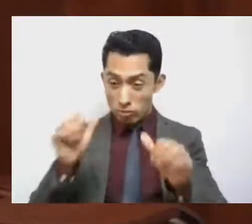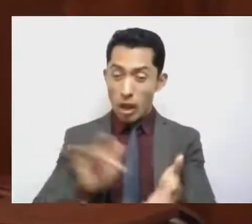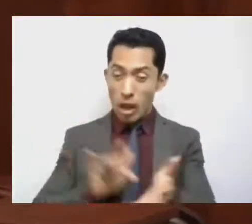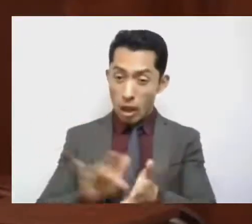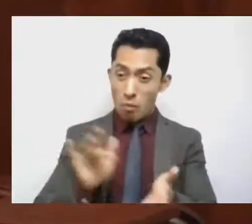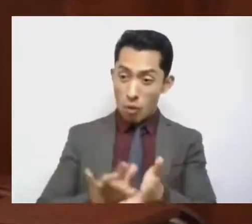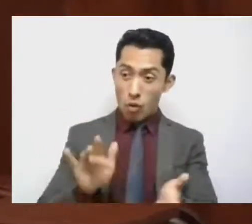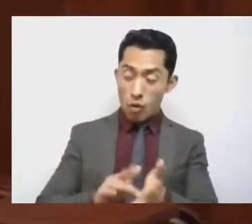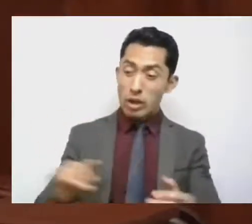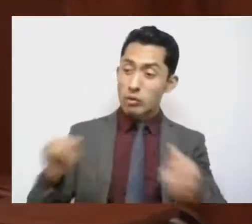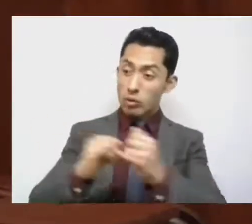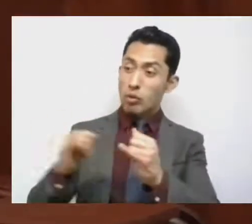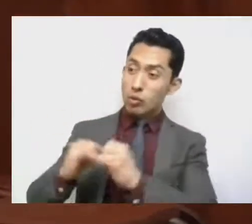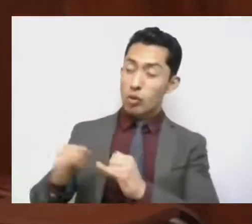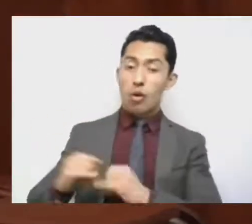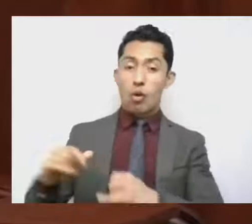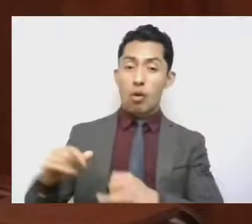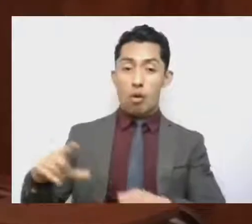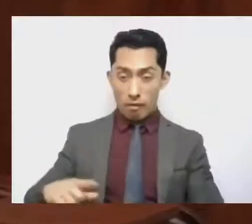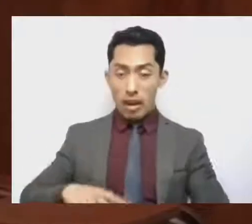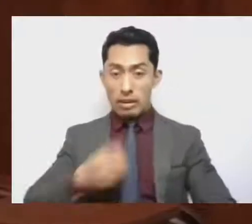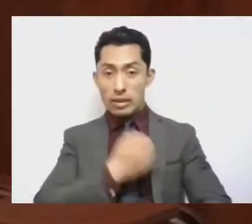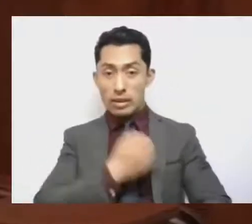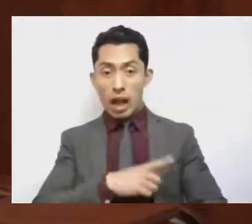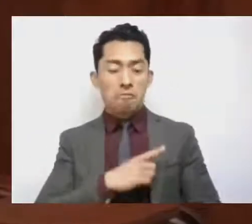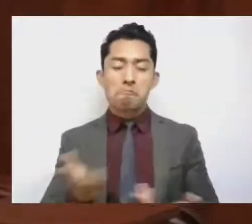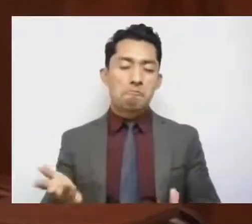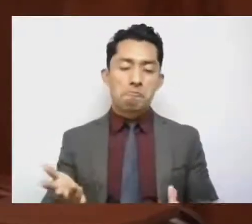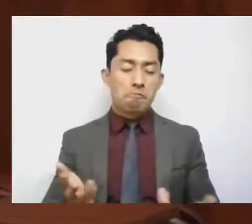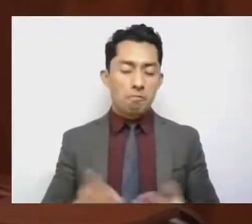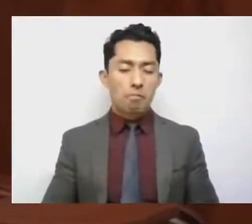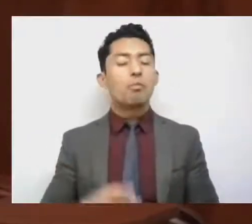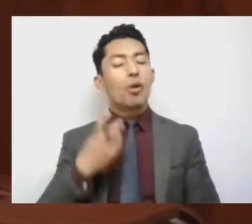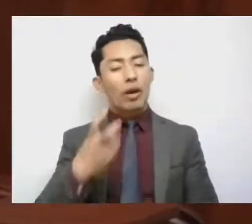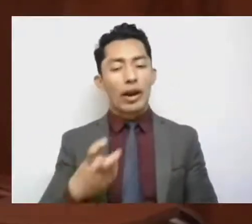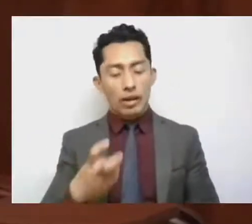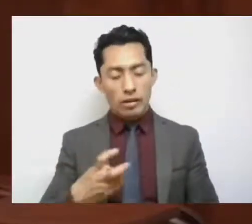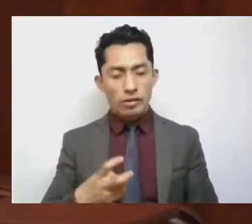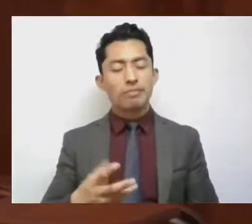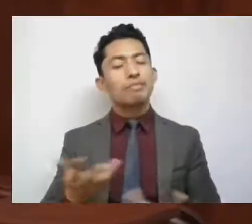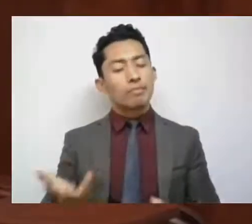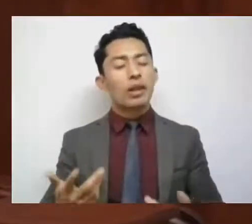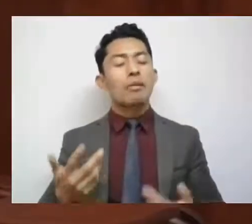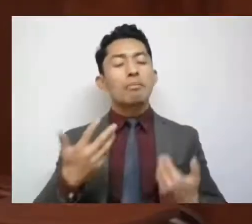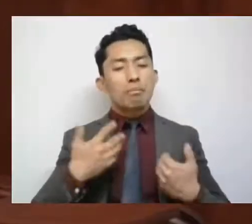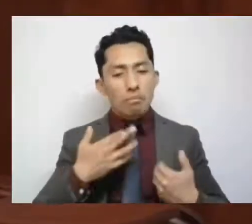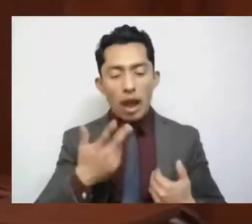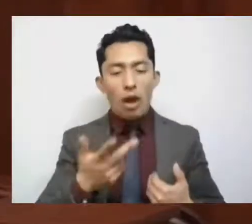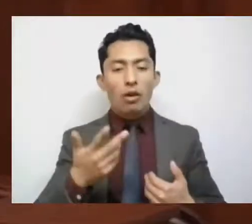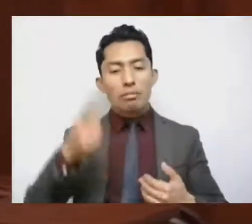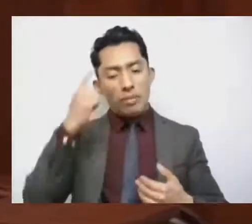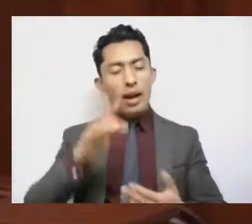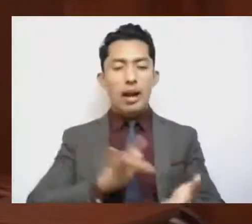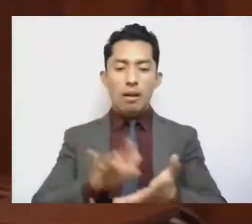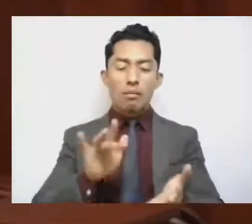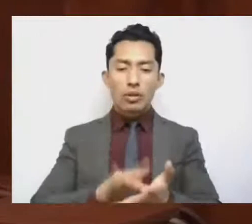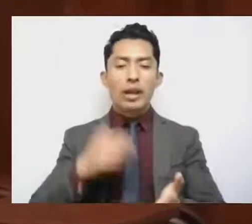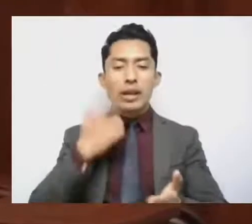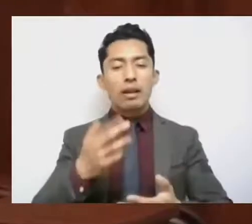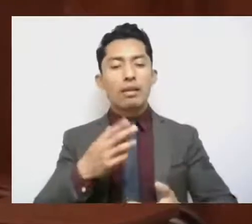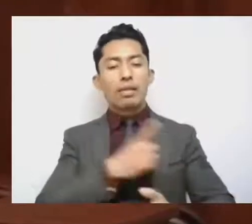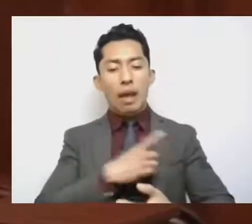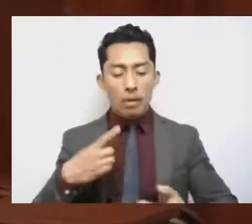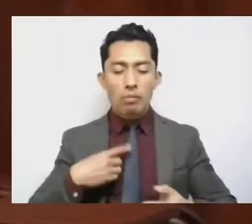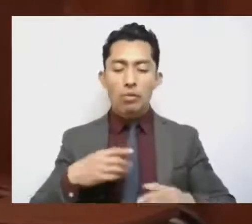las instituciones públicas de salud, lo cual, bajo el principio de buscar el bien común, nos impulsa a trabajar en pro